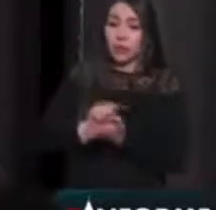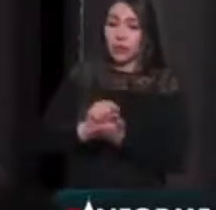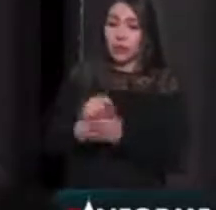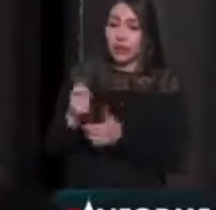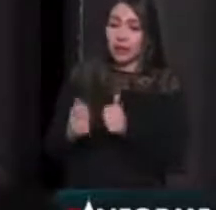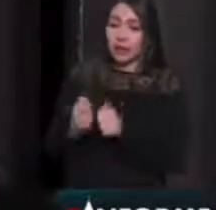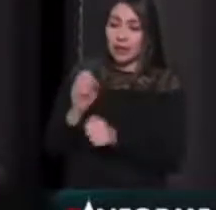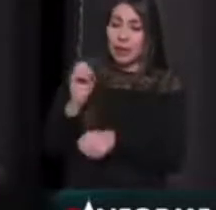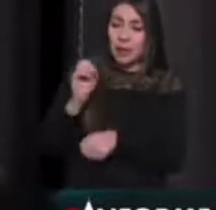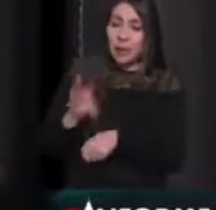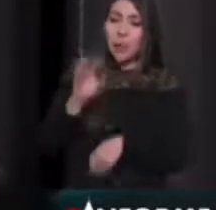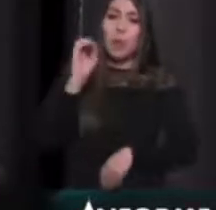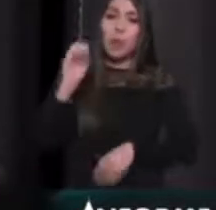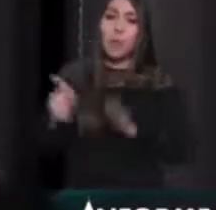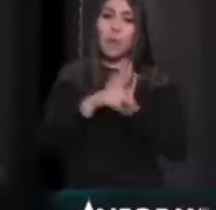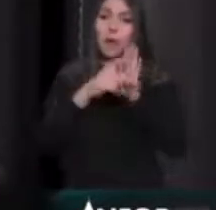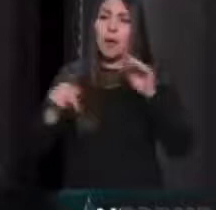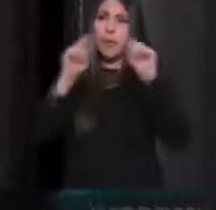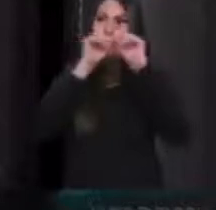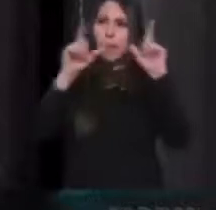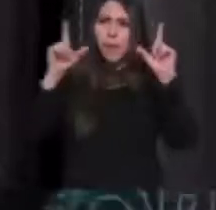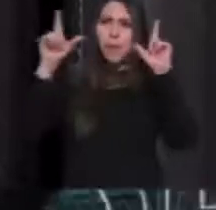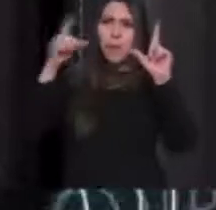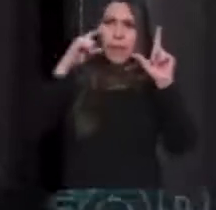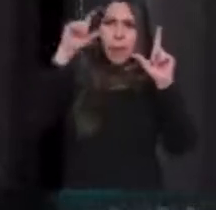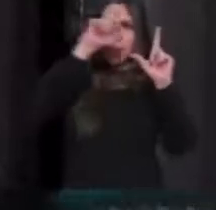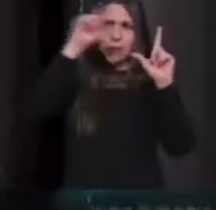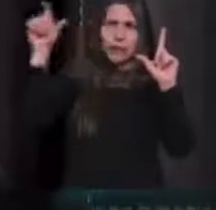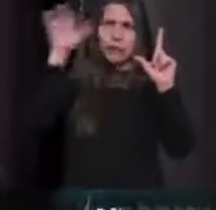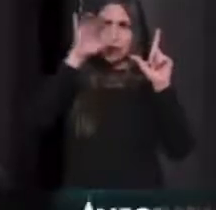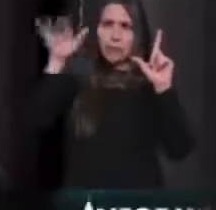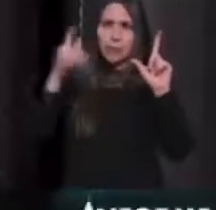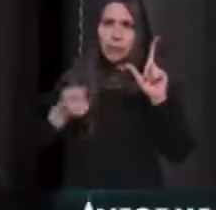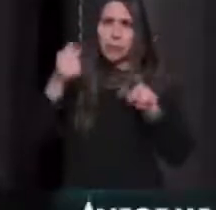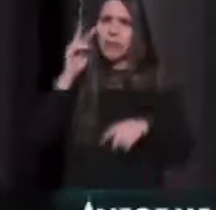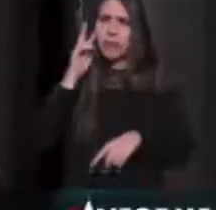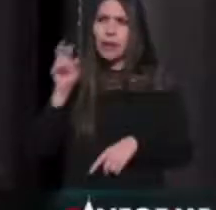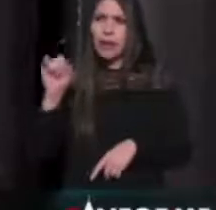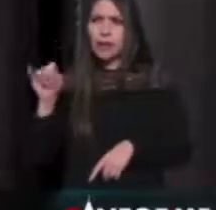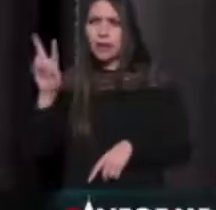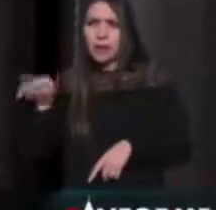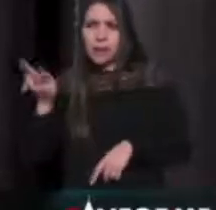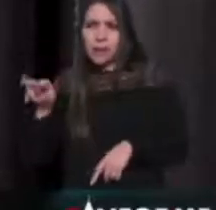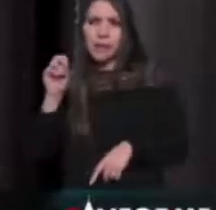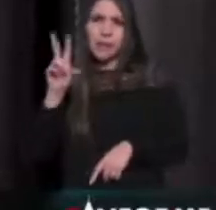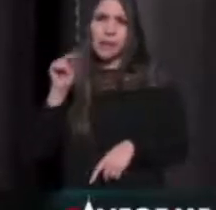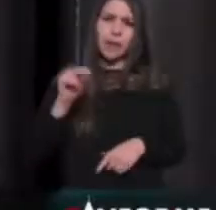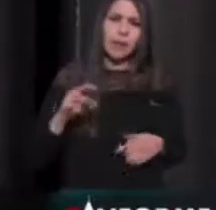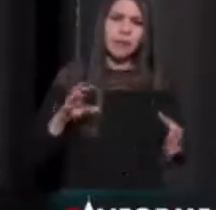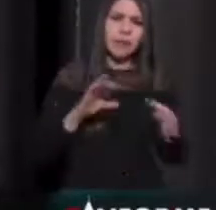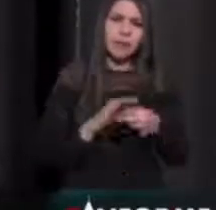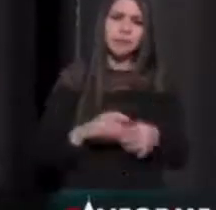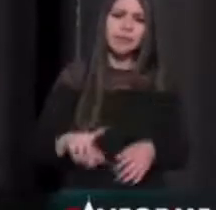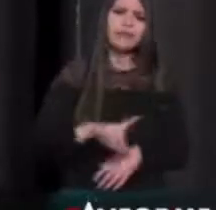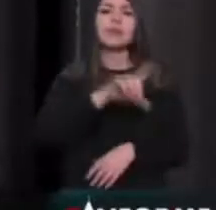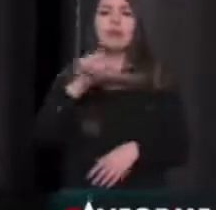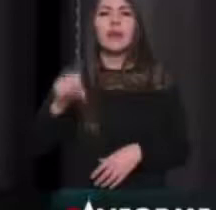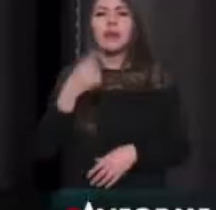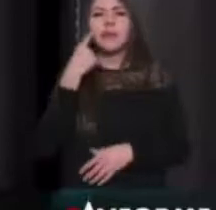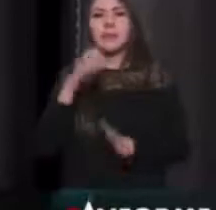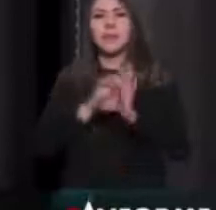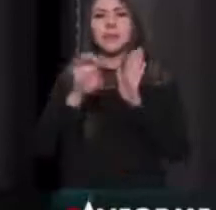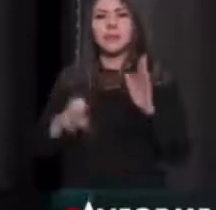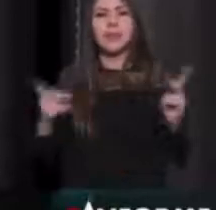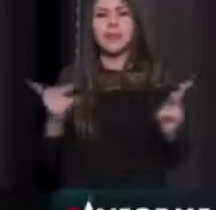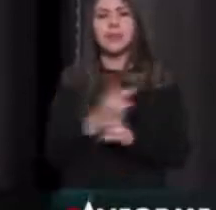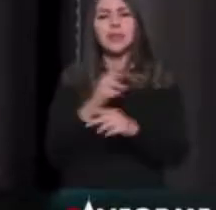contenido en un artículo. Y ahí nos vamos a ver si corresponde o no corresponde. Y después contrastar. El caso, por ejemplo, de Michoacán es muy interesante. ¿Qué dicen